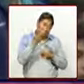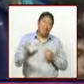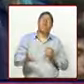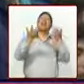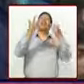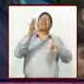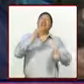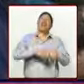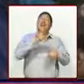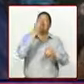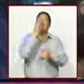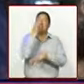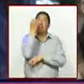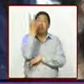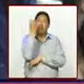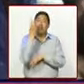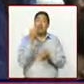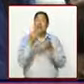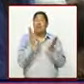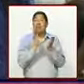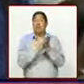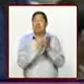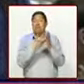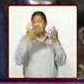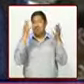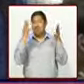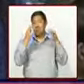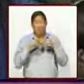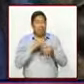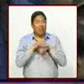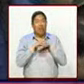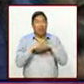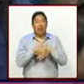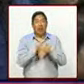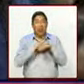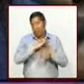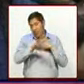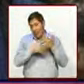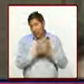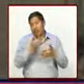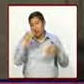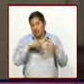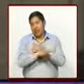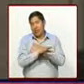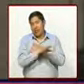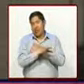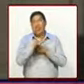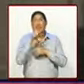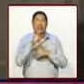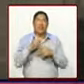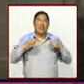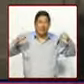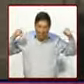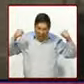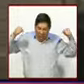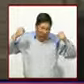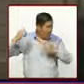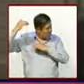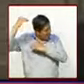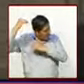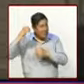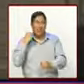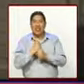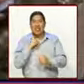Ya es hora de comer y queremos destacar a quienes se esfuerzan para mantener cómodos a todos ahí dentro. Las que se ponen el peso en los